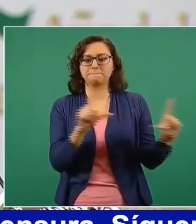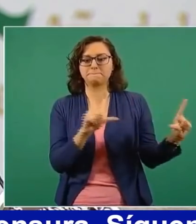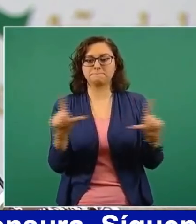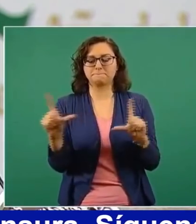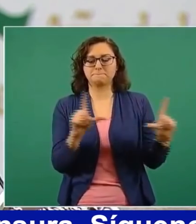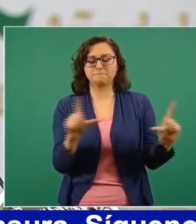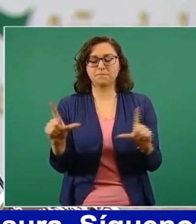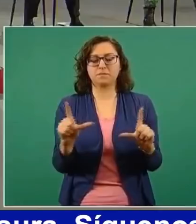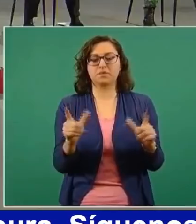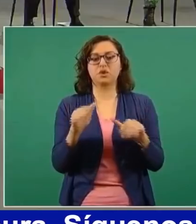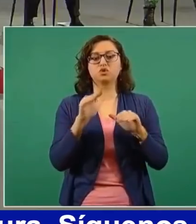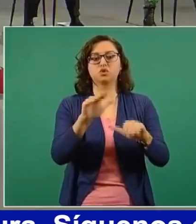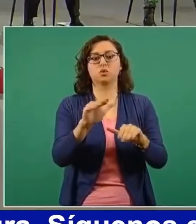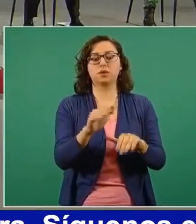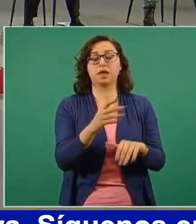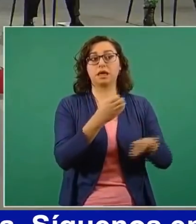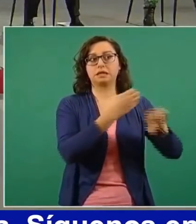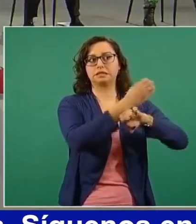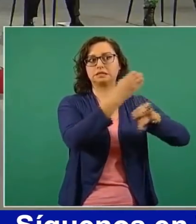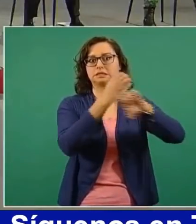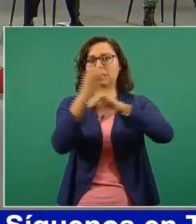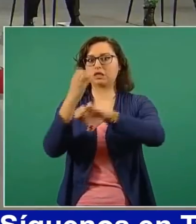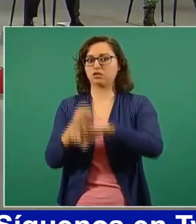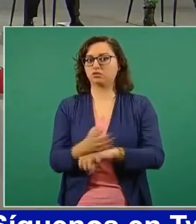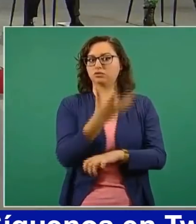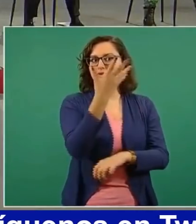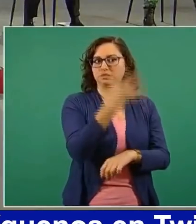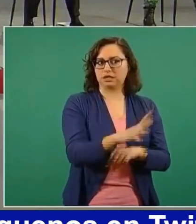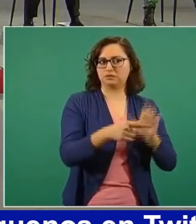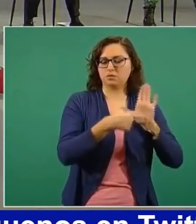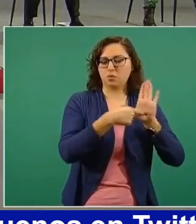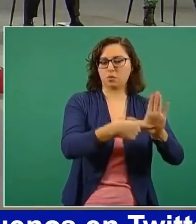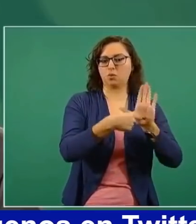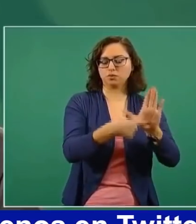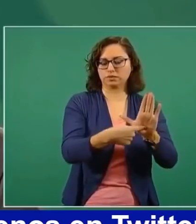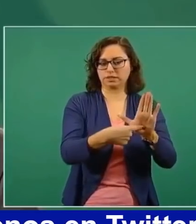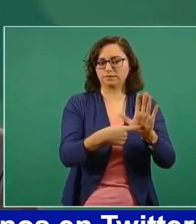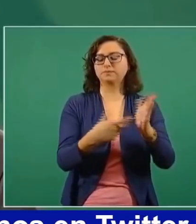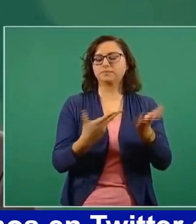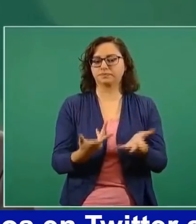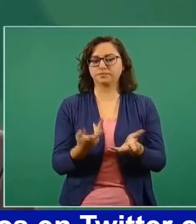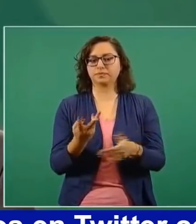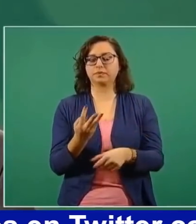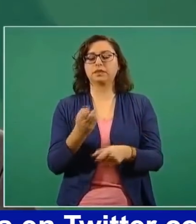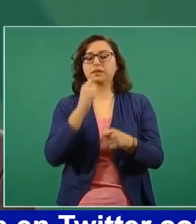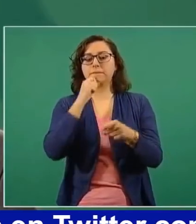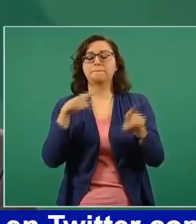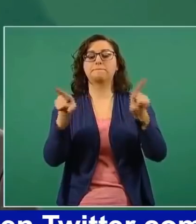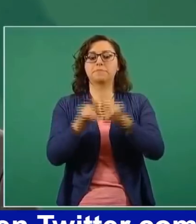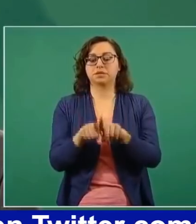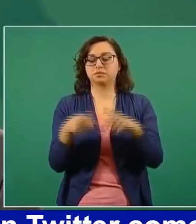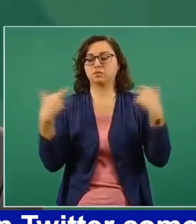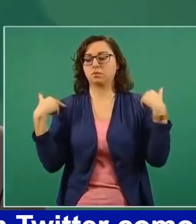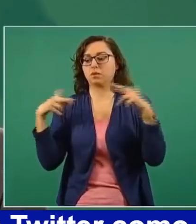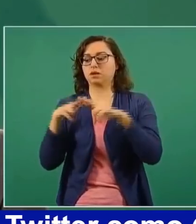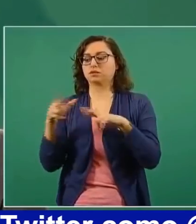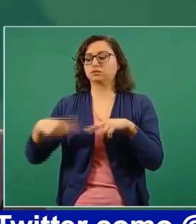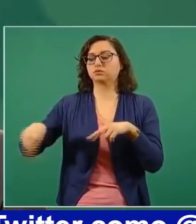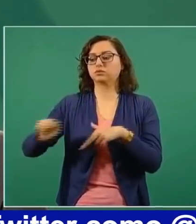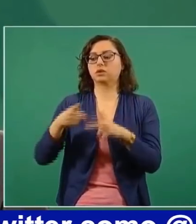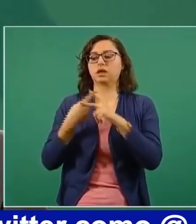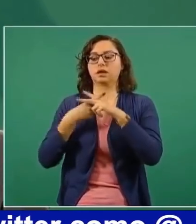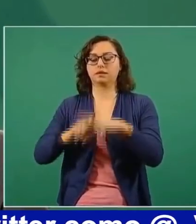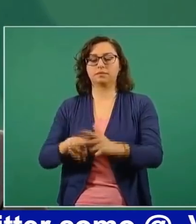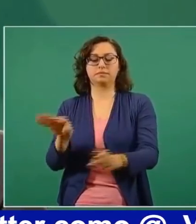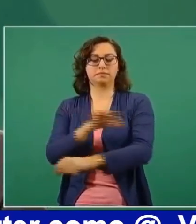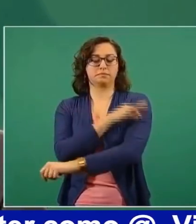epidémicas estatales y vamos a dar arranque a la vacunación en personal educativo.